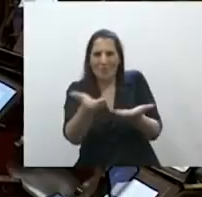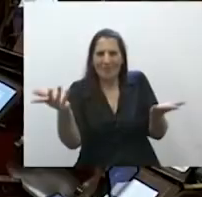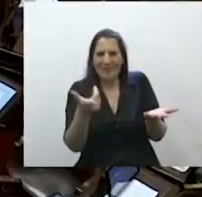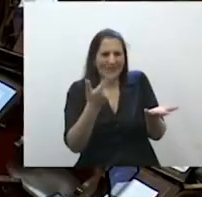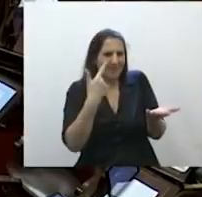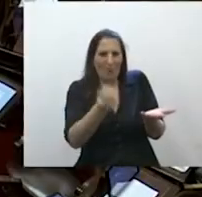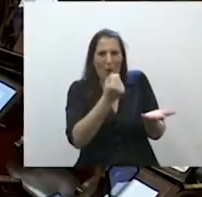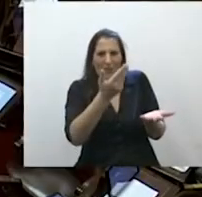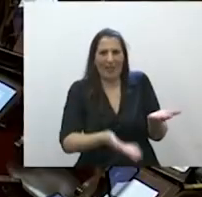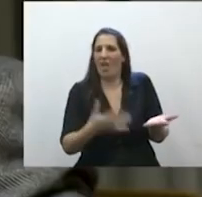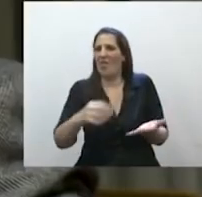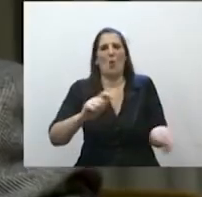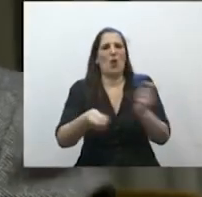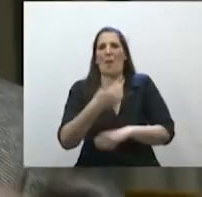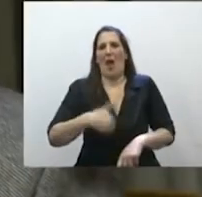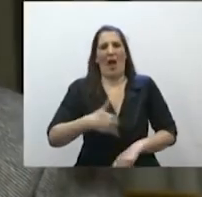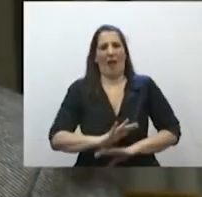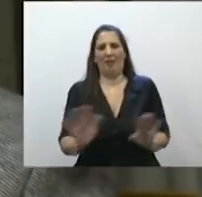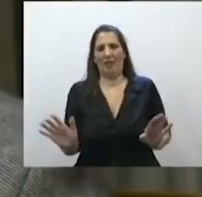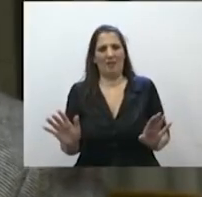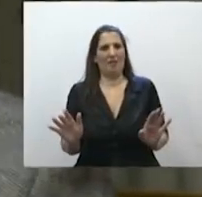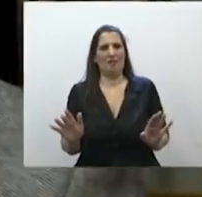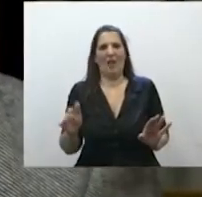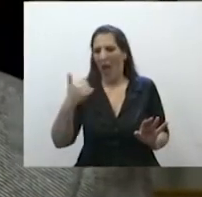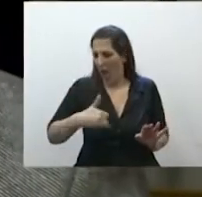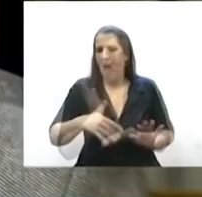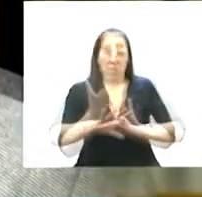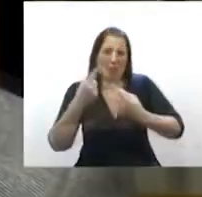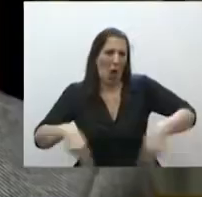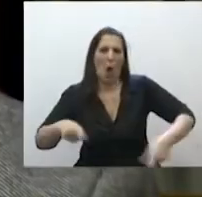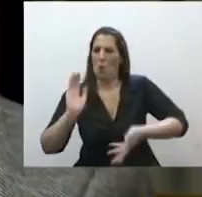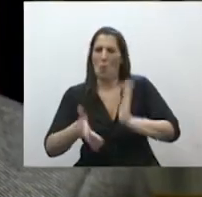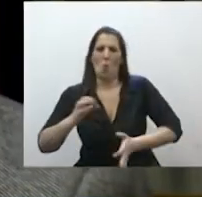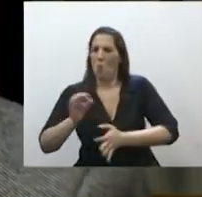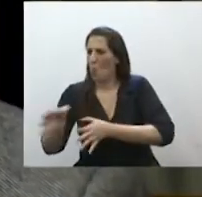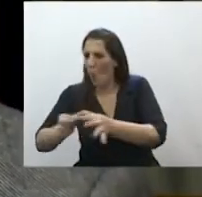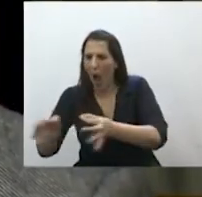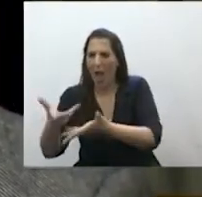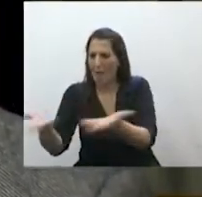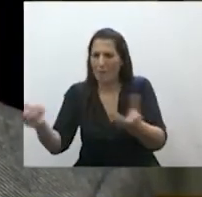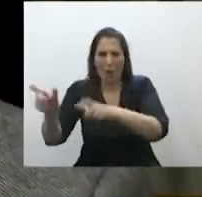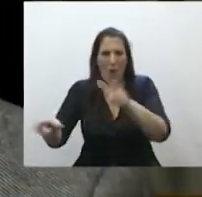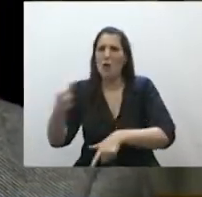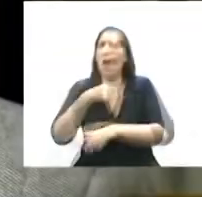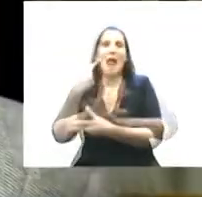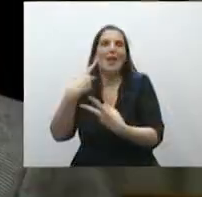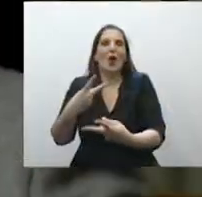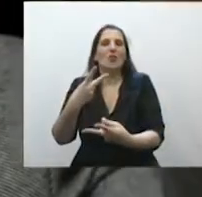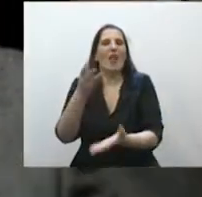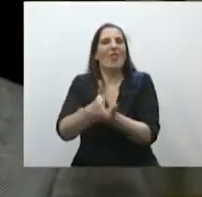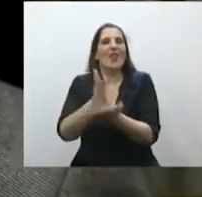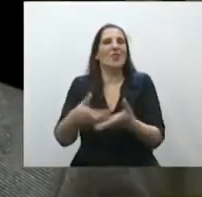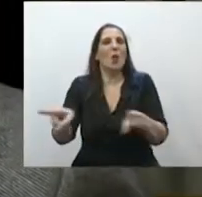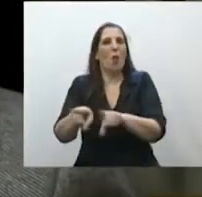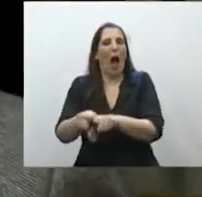patriarcal? Hablo en nombre de otra Argentina que quiere acabar con los miedos, que no quiere una juventud reprimida. No